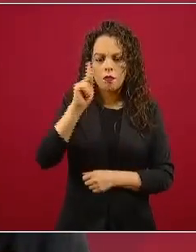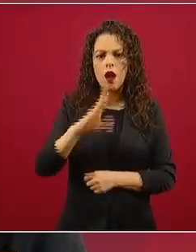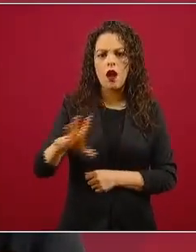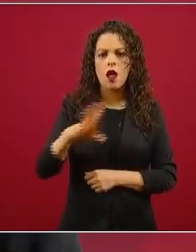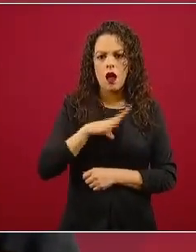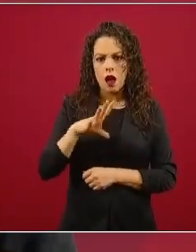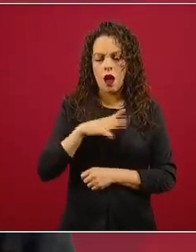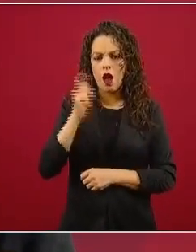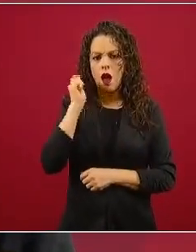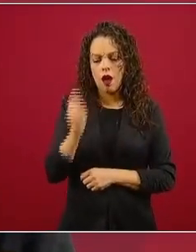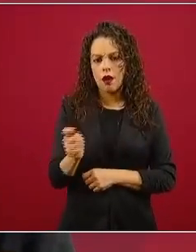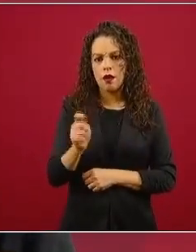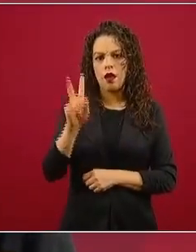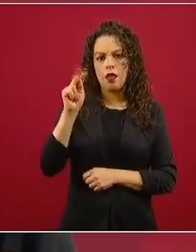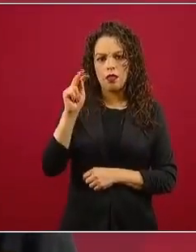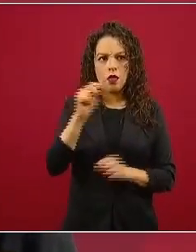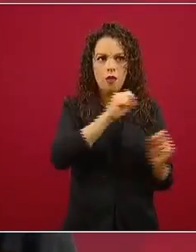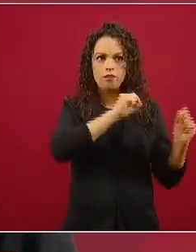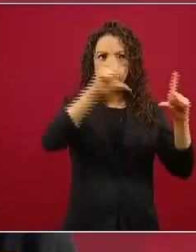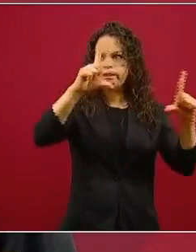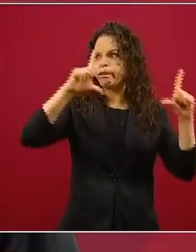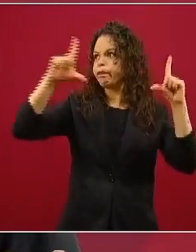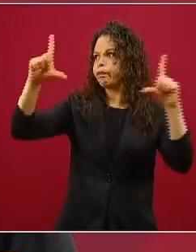que puedan estar ustedes